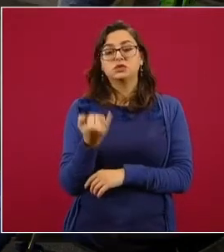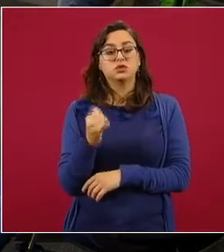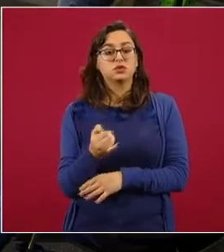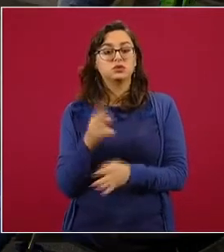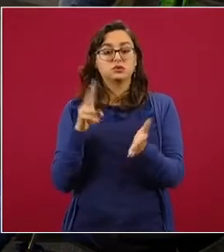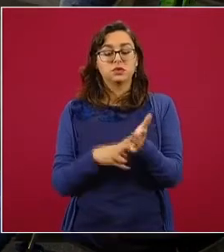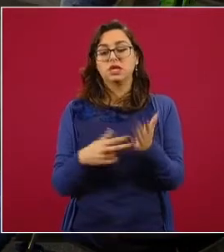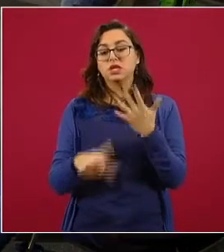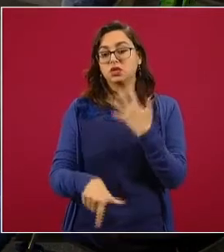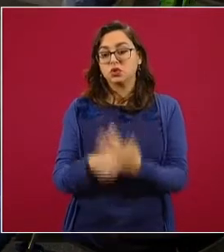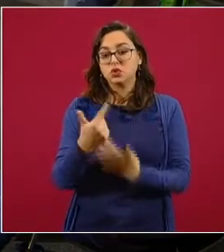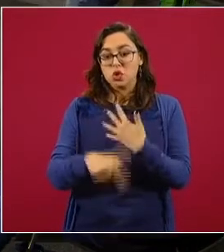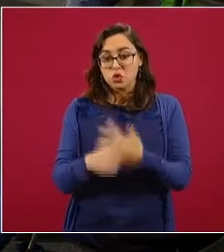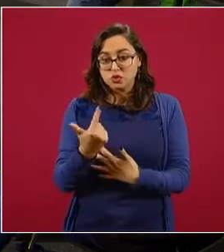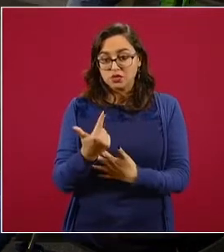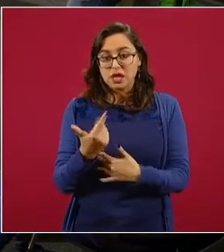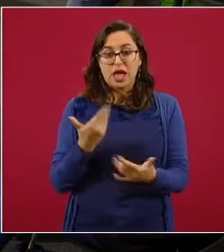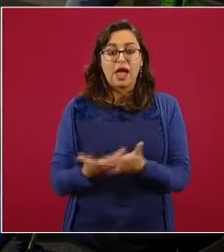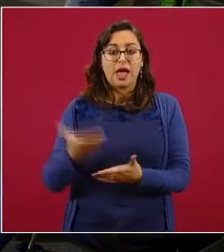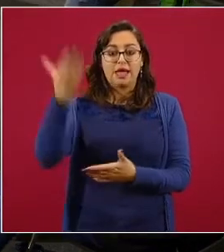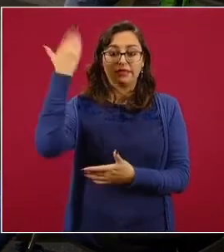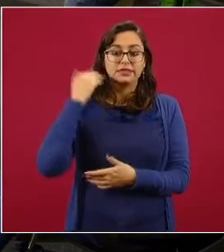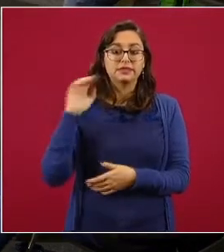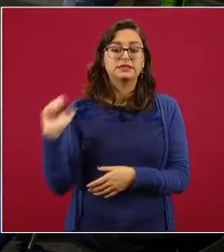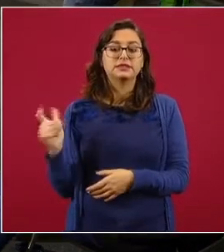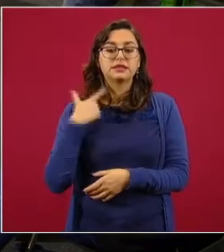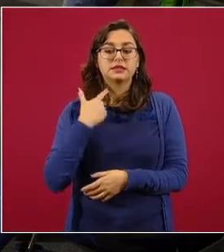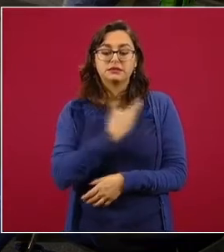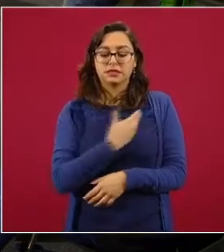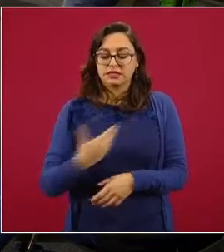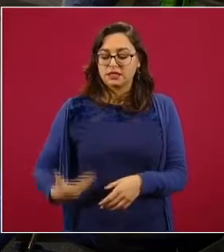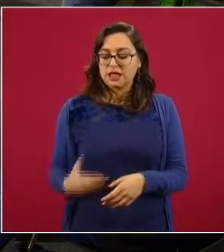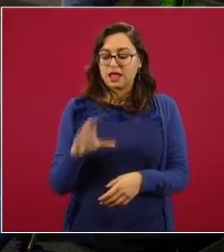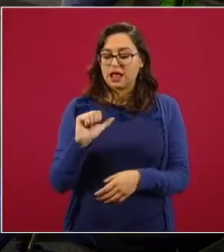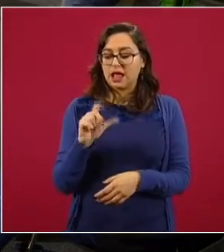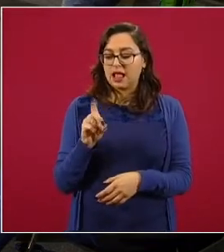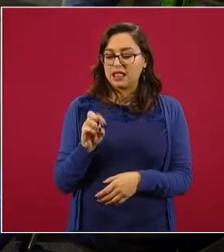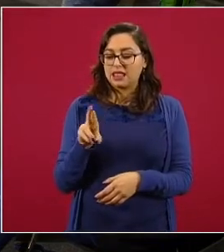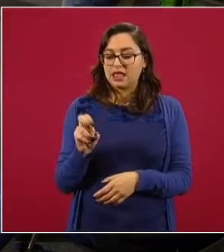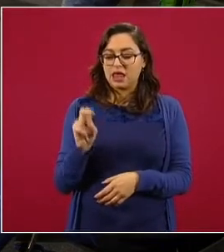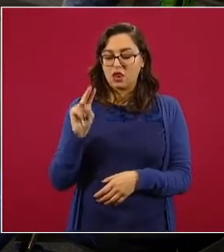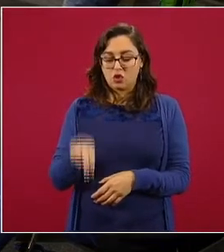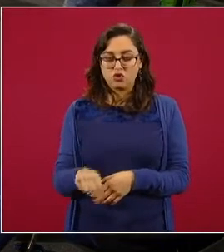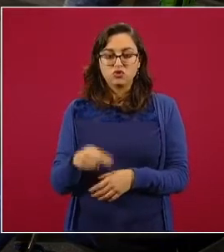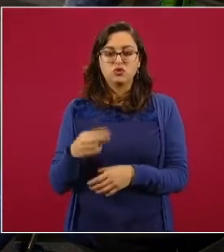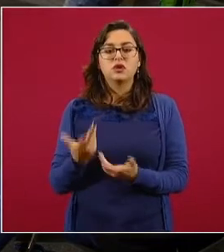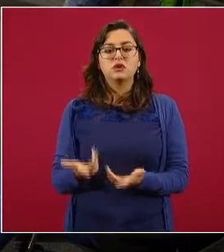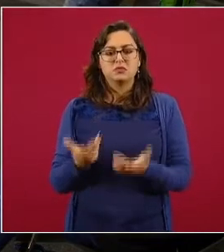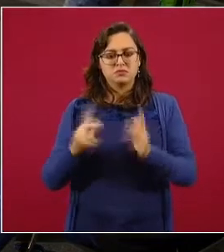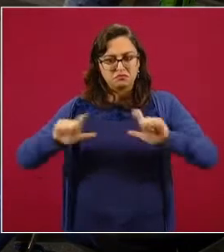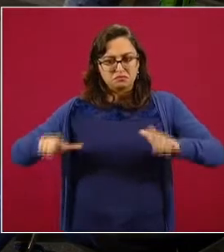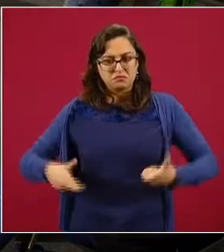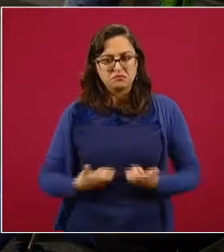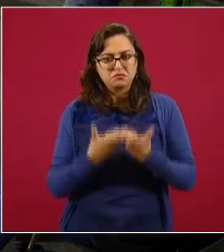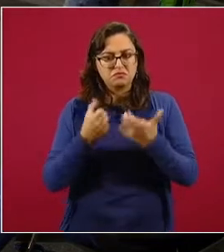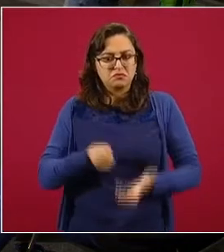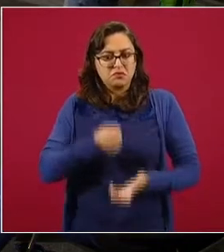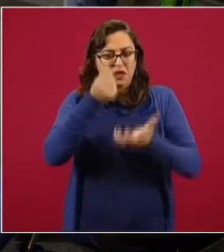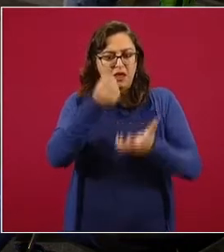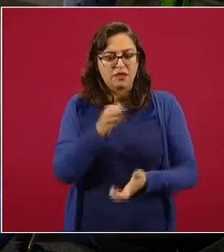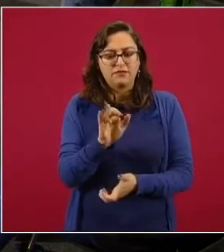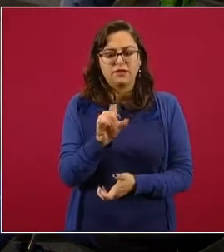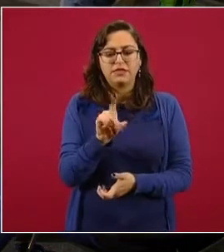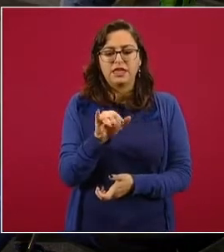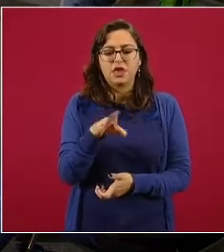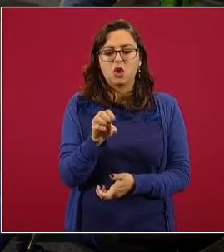del 2012, cuando era presidente Felipe Calderón Hinojosa, crearon un fideicomiso que respalda